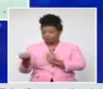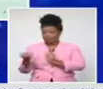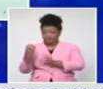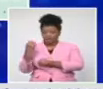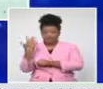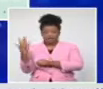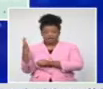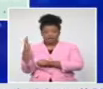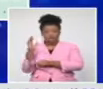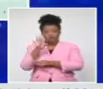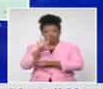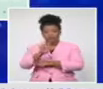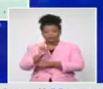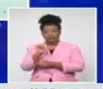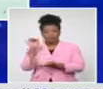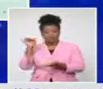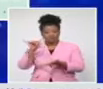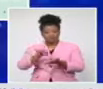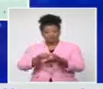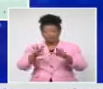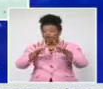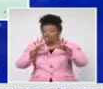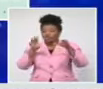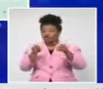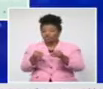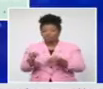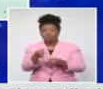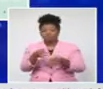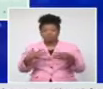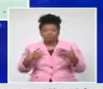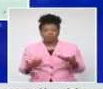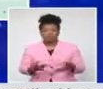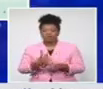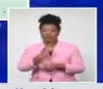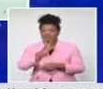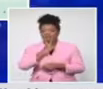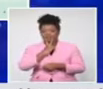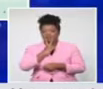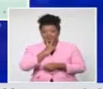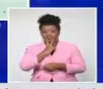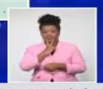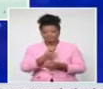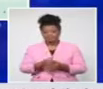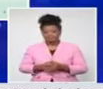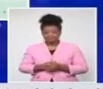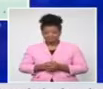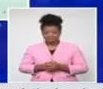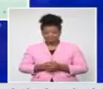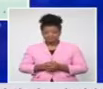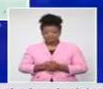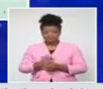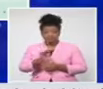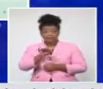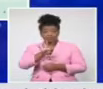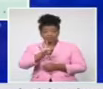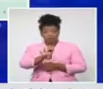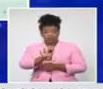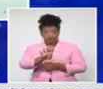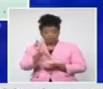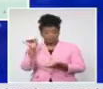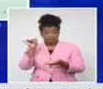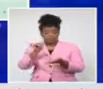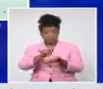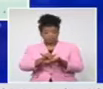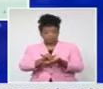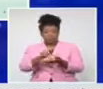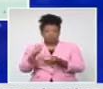casos importados, todos del municipio de Vertiente, y los 4 viajeros cubanos procedentes de